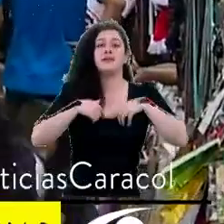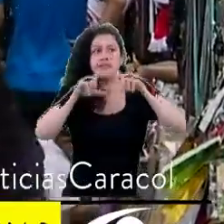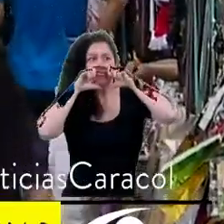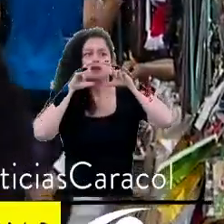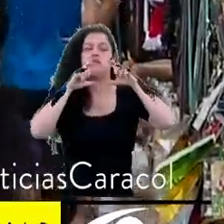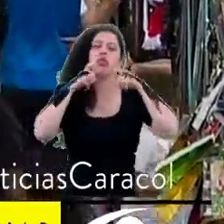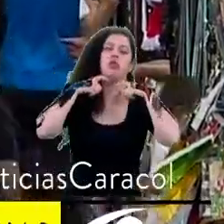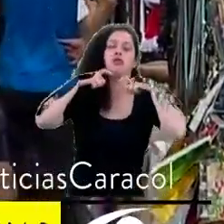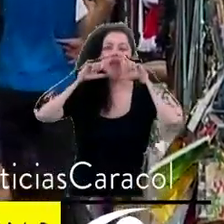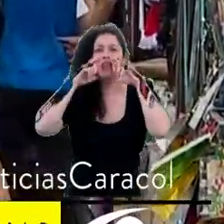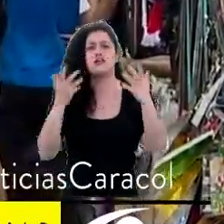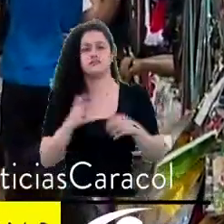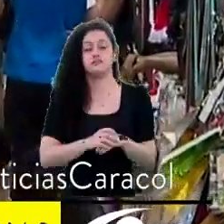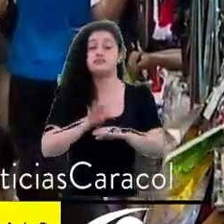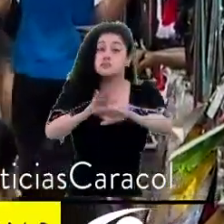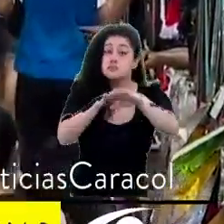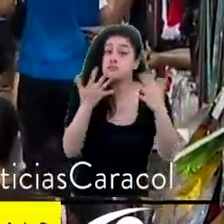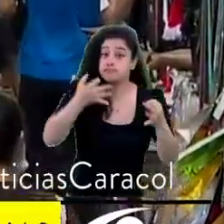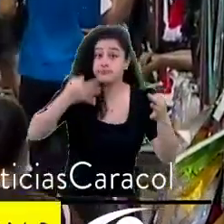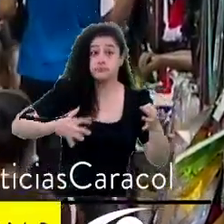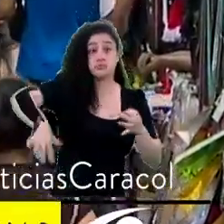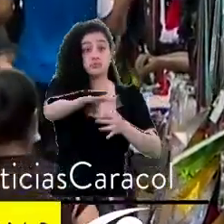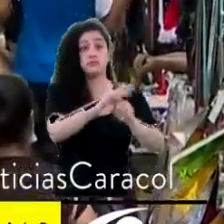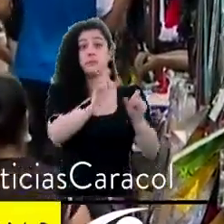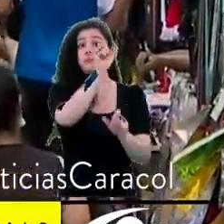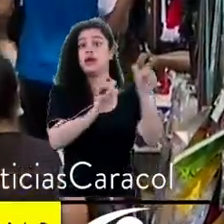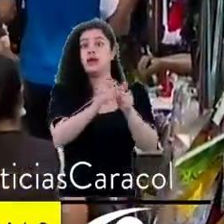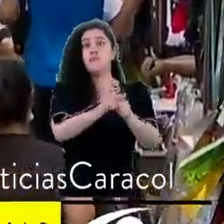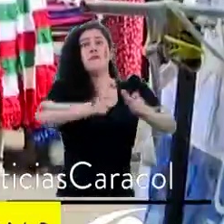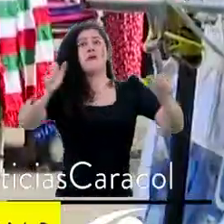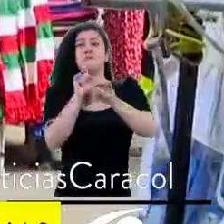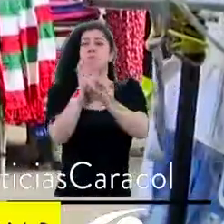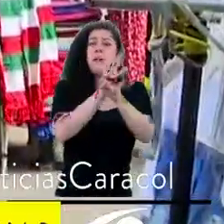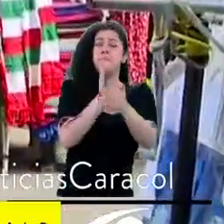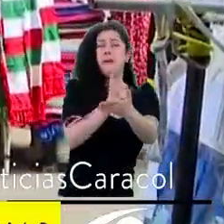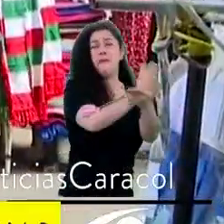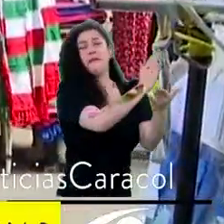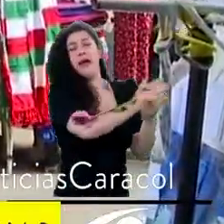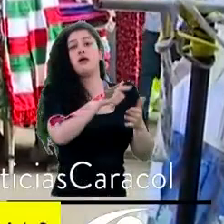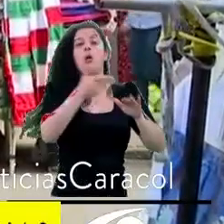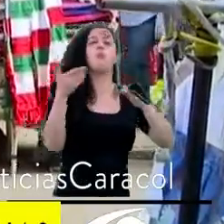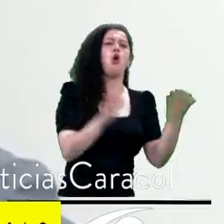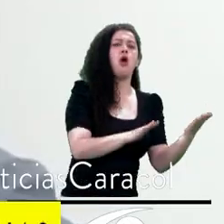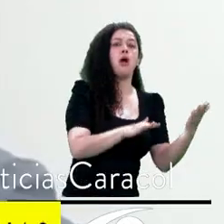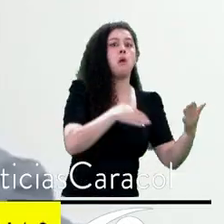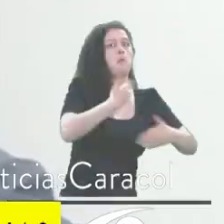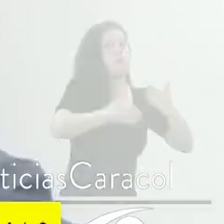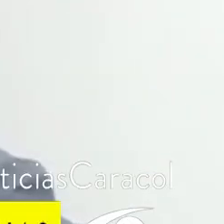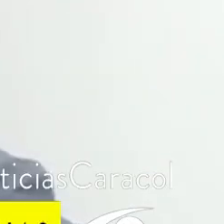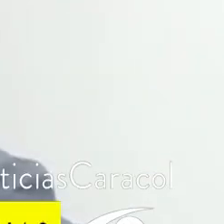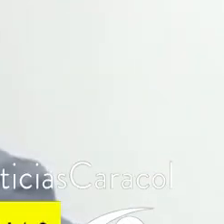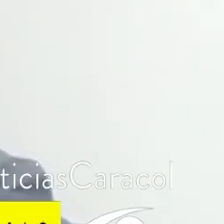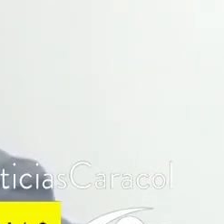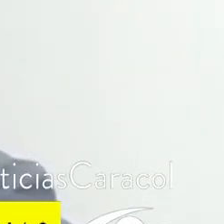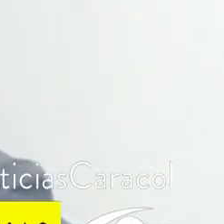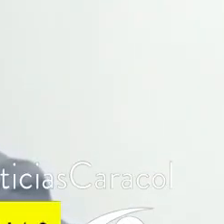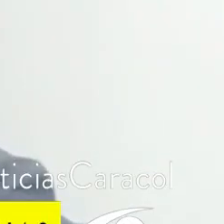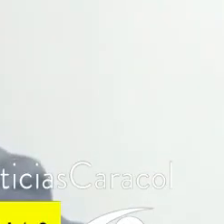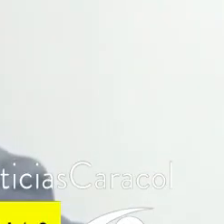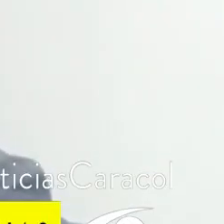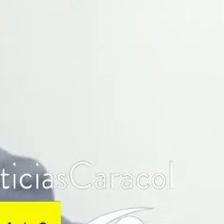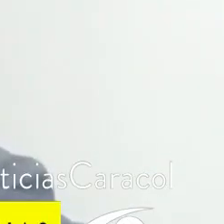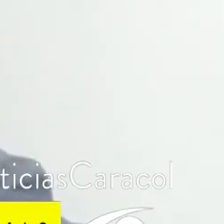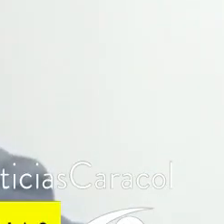confinamientos estrictos, las familias esperan reencontrarse para celebrar Navidad y Nochebuena. Sí, obligatoriamente es necesario